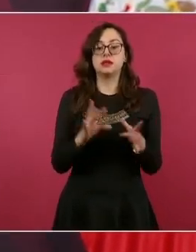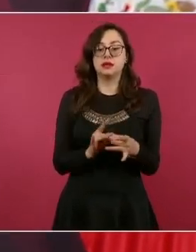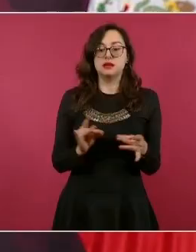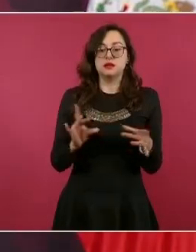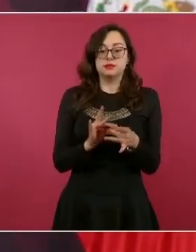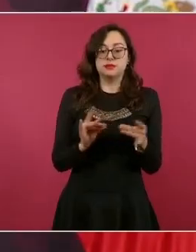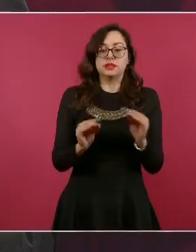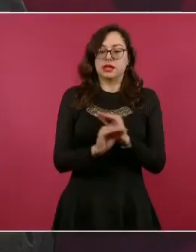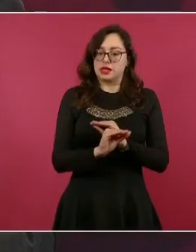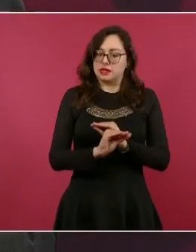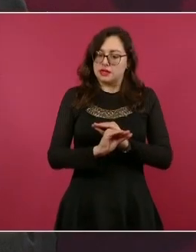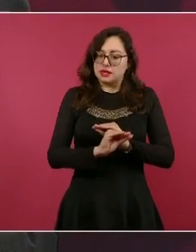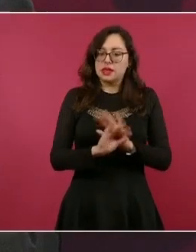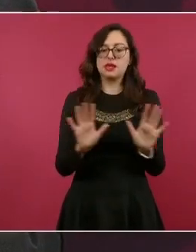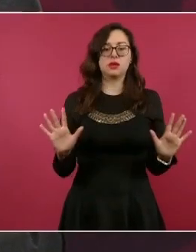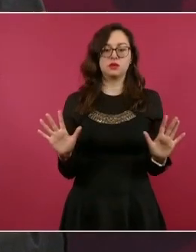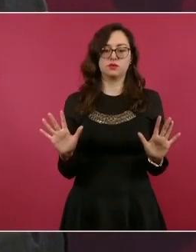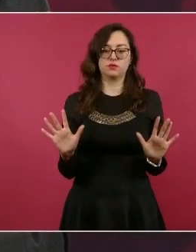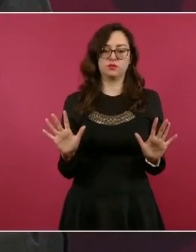el mensaje